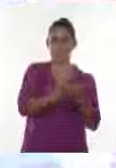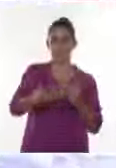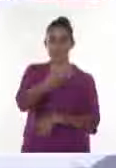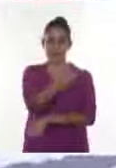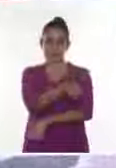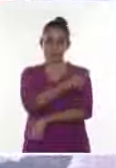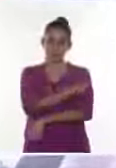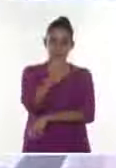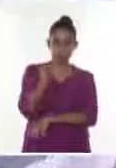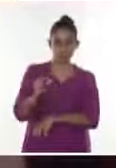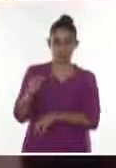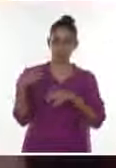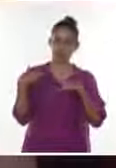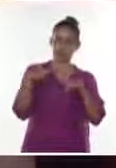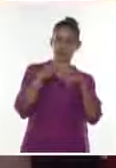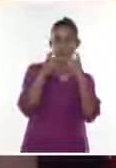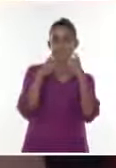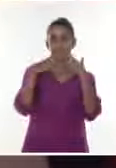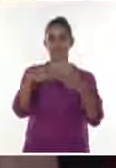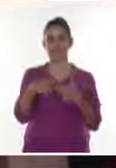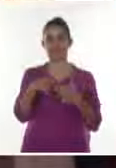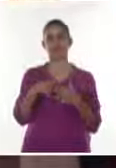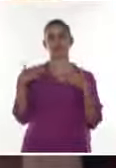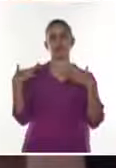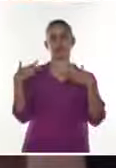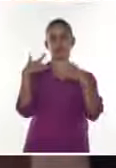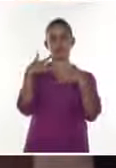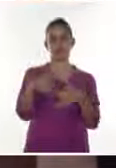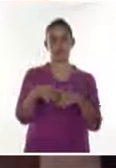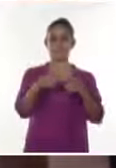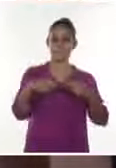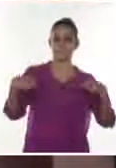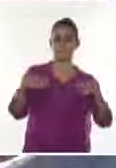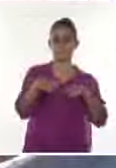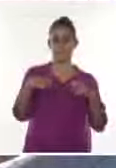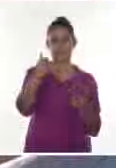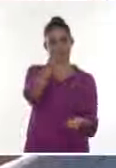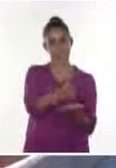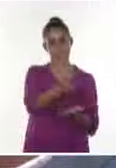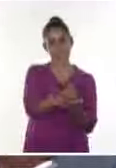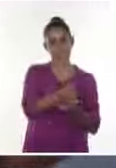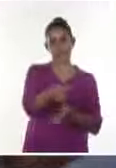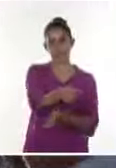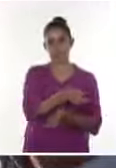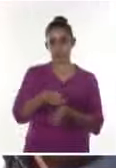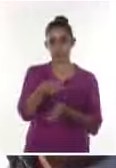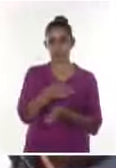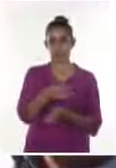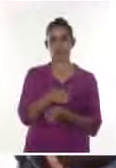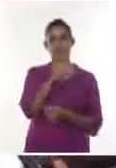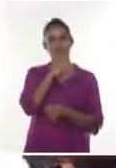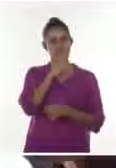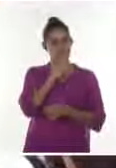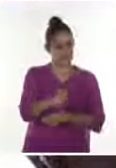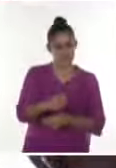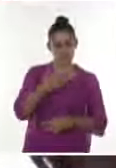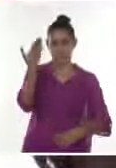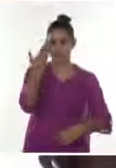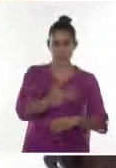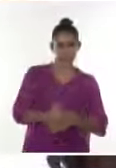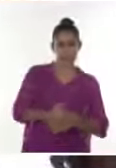en este territorio cienfoguero, se concentró en el parque central del municipio. Y aunque nos aprieten más con el bloqueo, nosotros vamos a salir